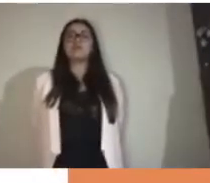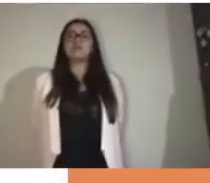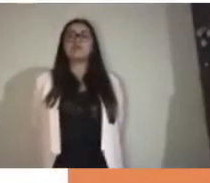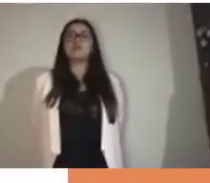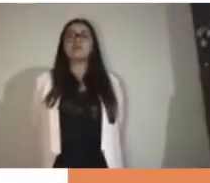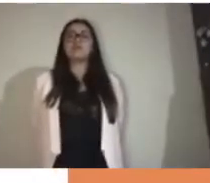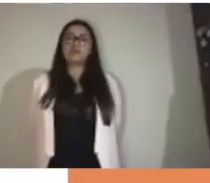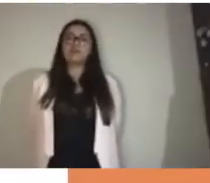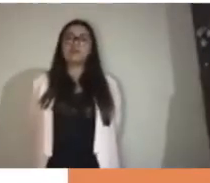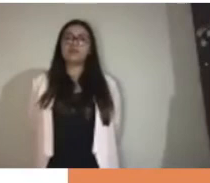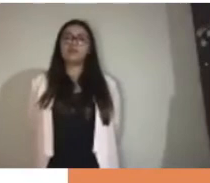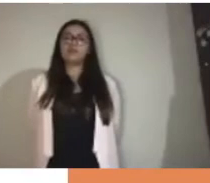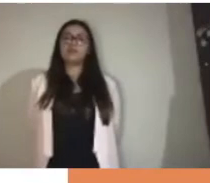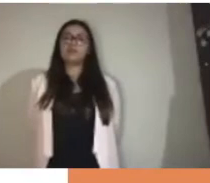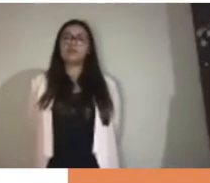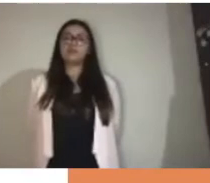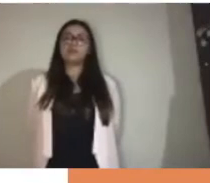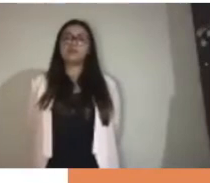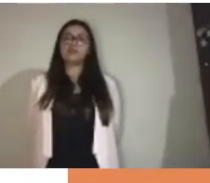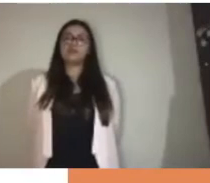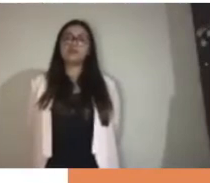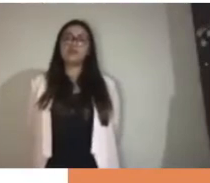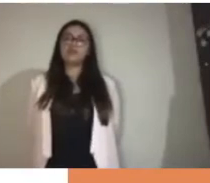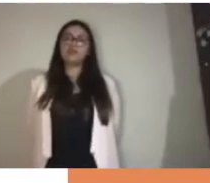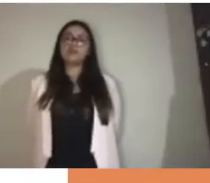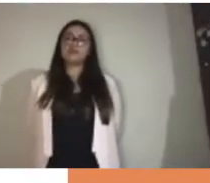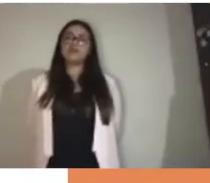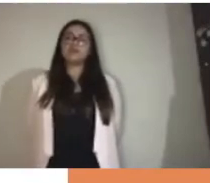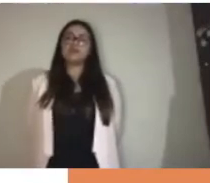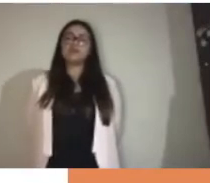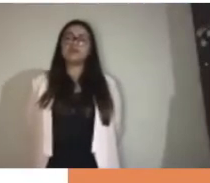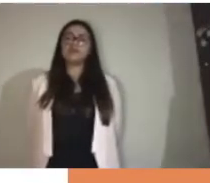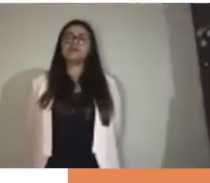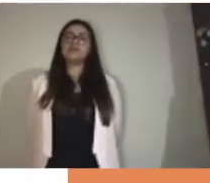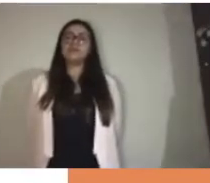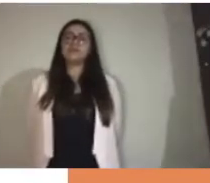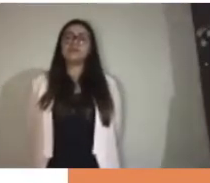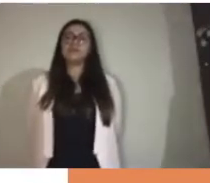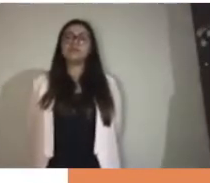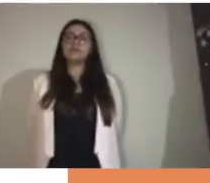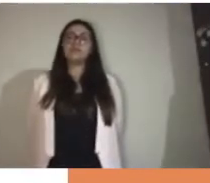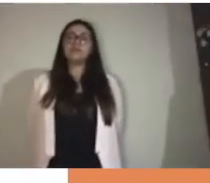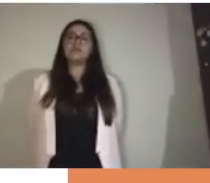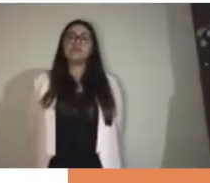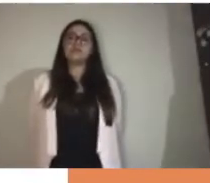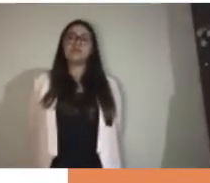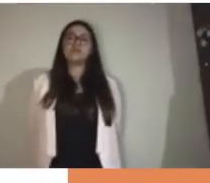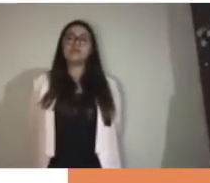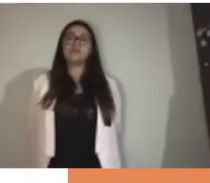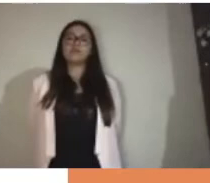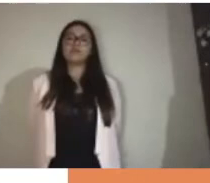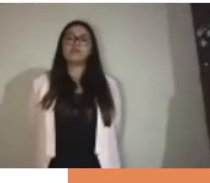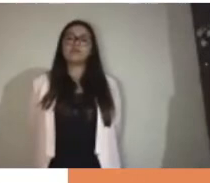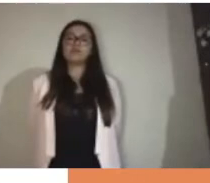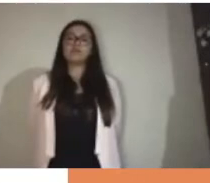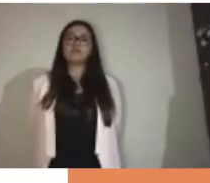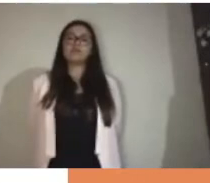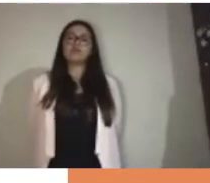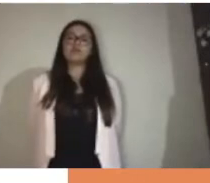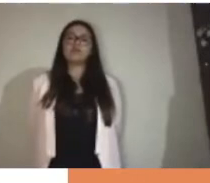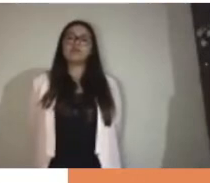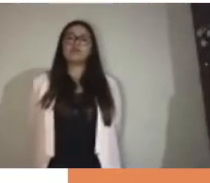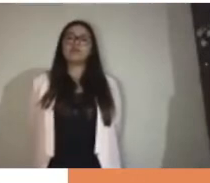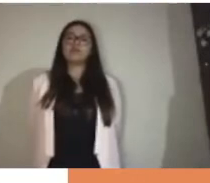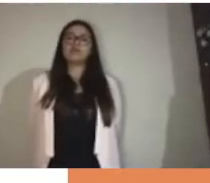porque, primero, tiene una metodología parecida, se usaron casos y controles, y también vieron que